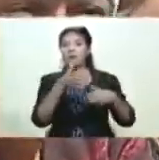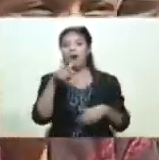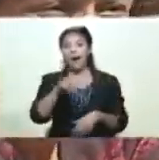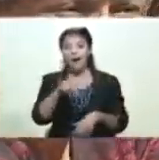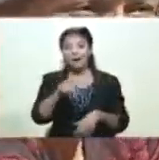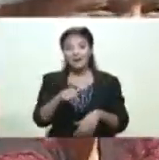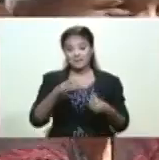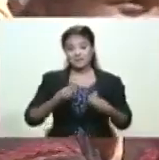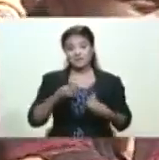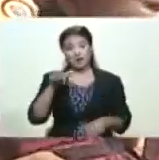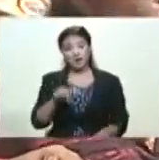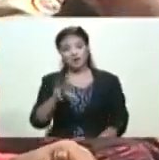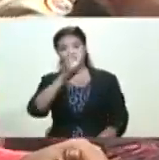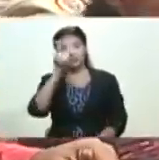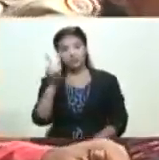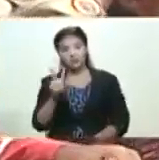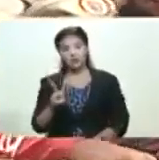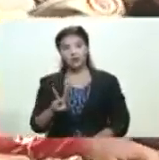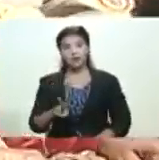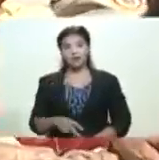tierras venezolanas.